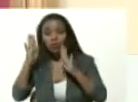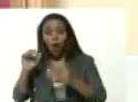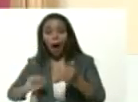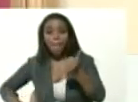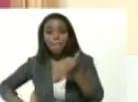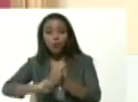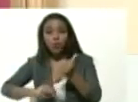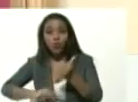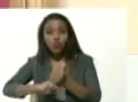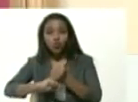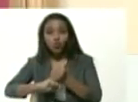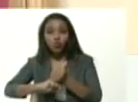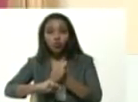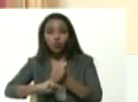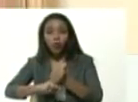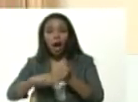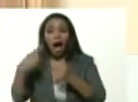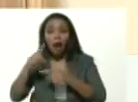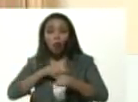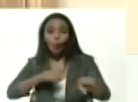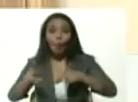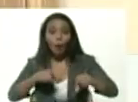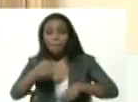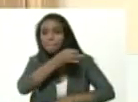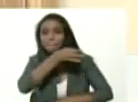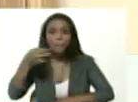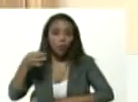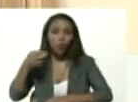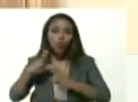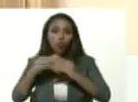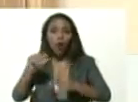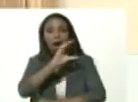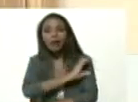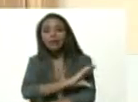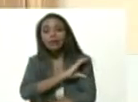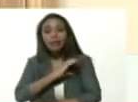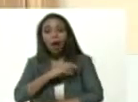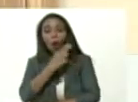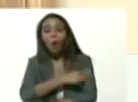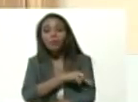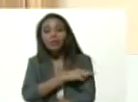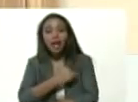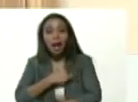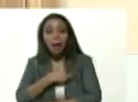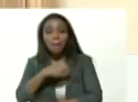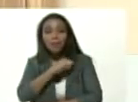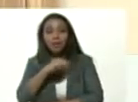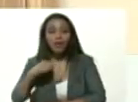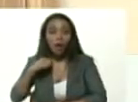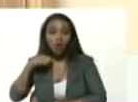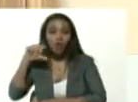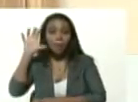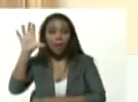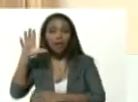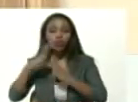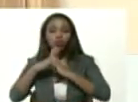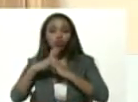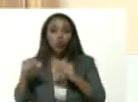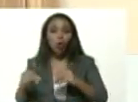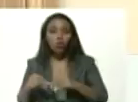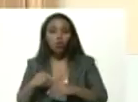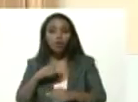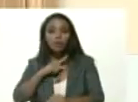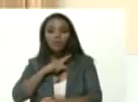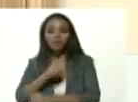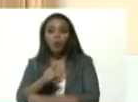apoyo. Tenemos una coordinación perfecta con todas las clínicas y hospitales clínicos privados del país, con todo. Y he